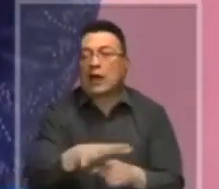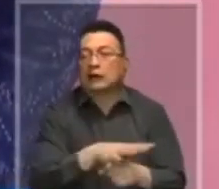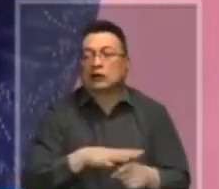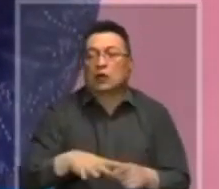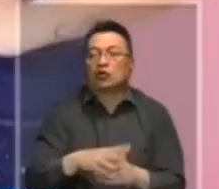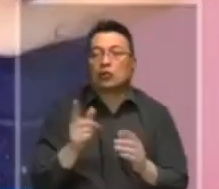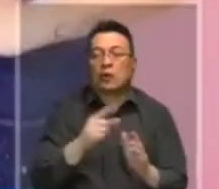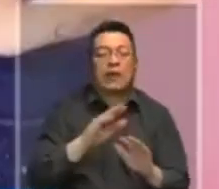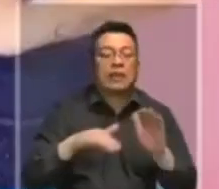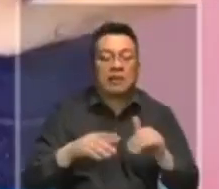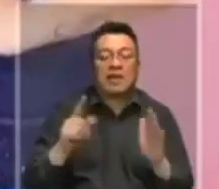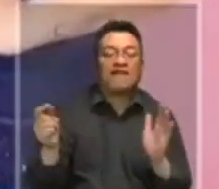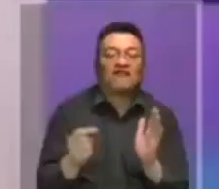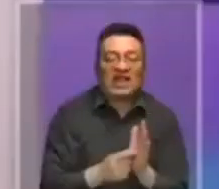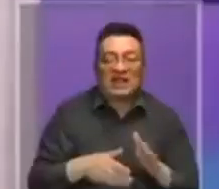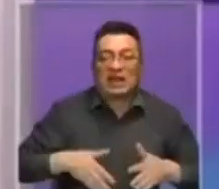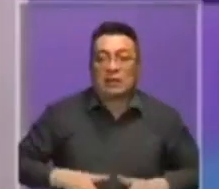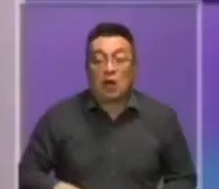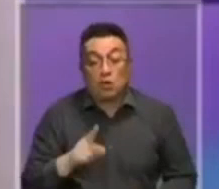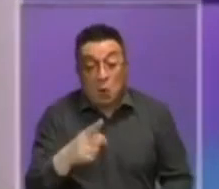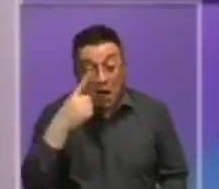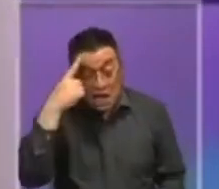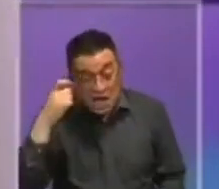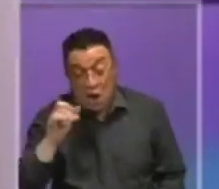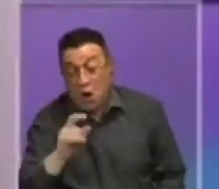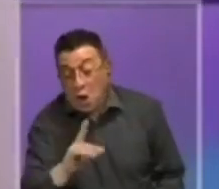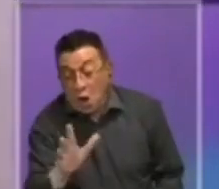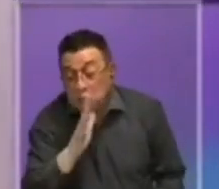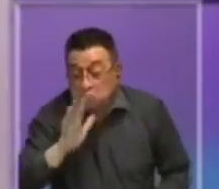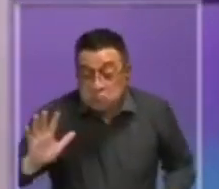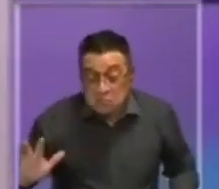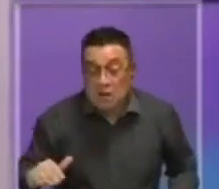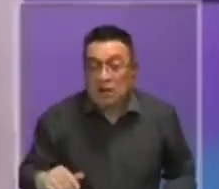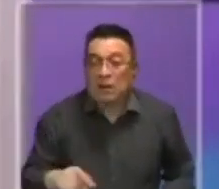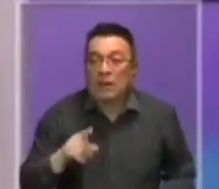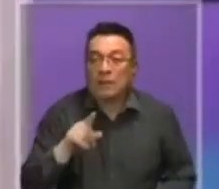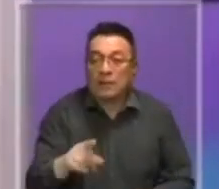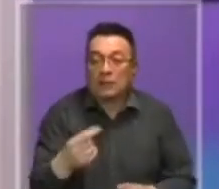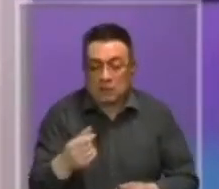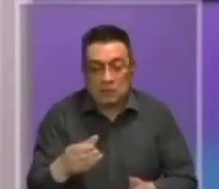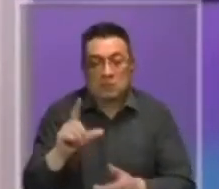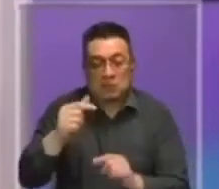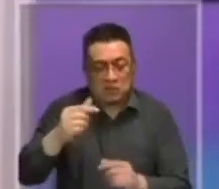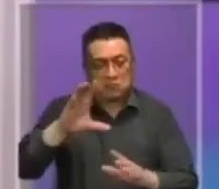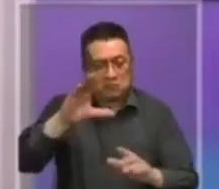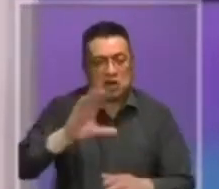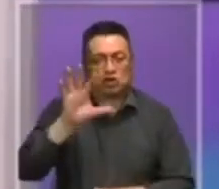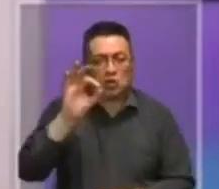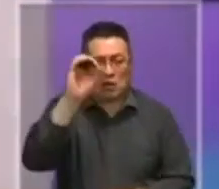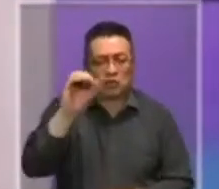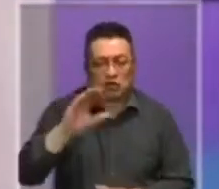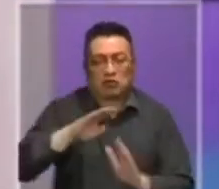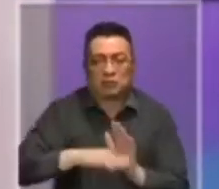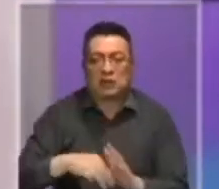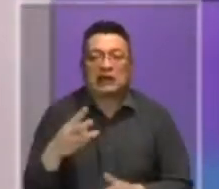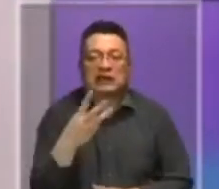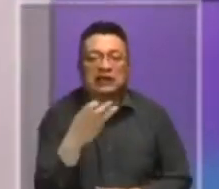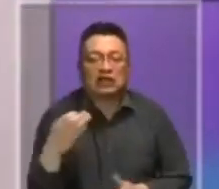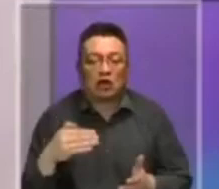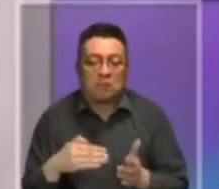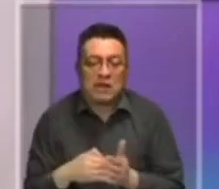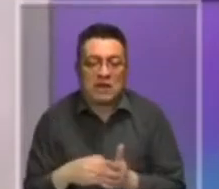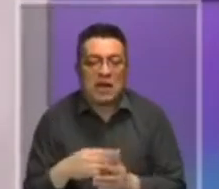según tu fecha de nacimiento. Vos podés creer o no. ¿Qué hacen los? Según ella, incluso bajó su tarifa a la mitad, cobrando unos 300.000 pesos